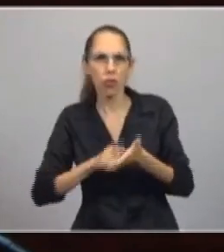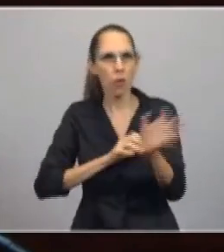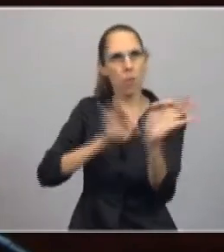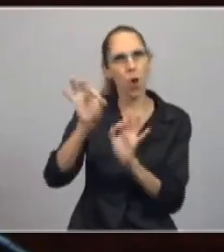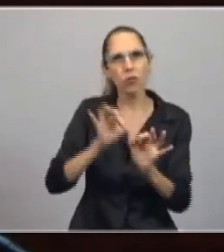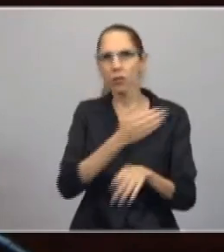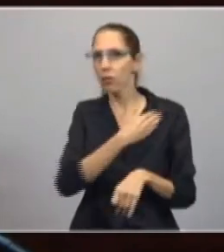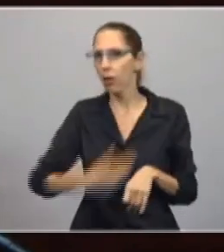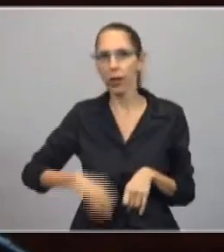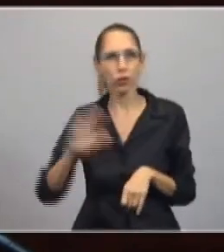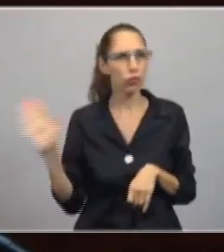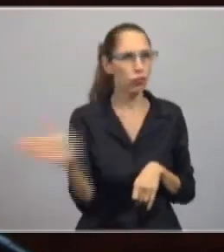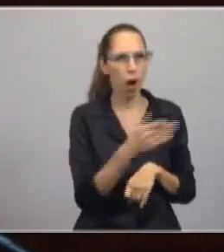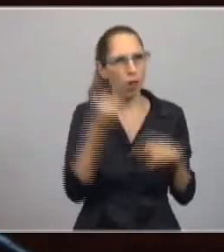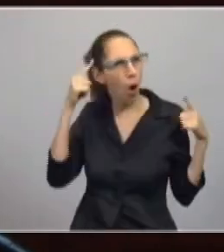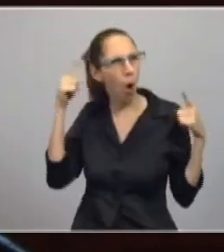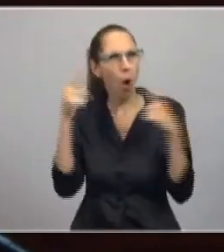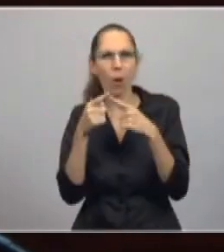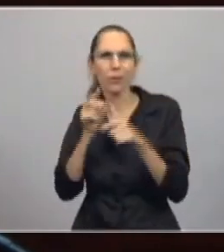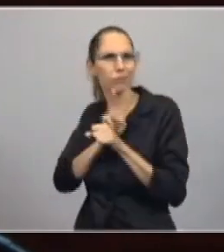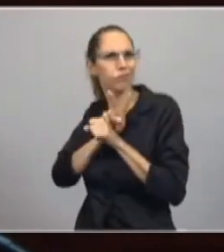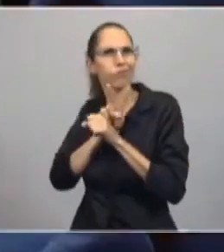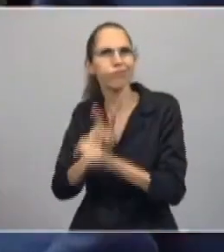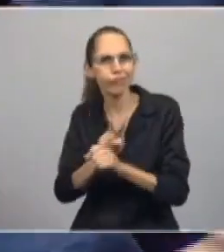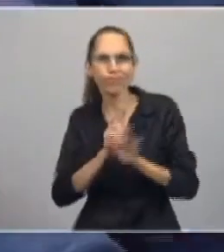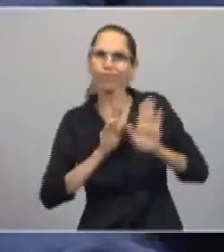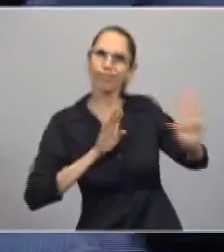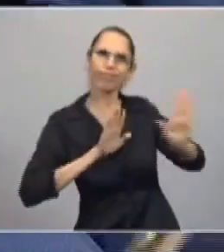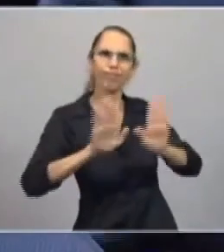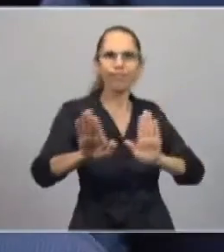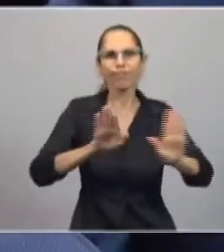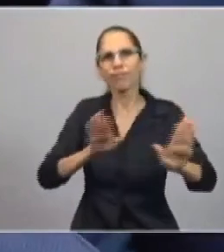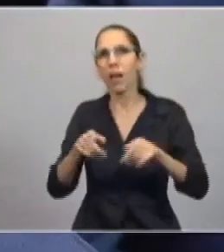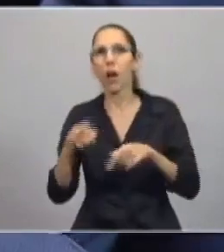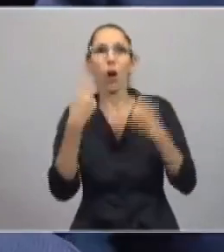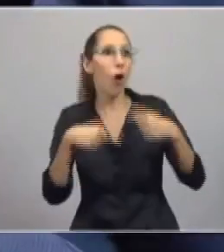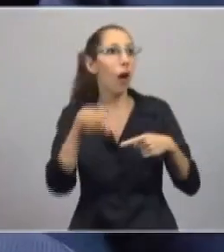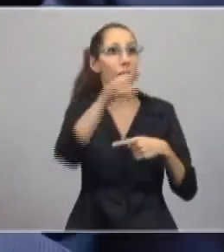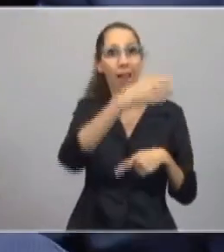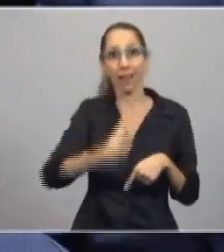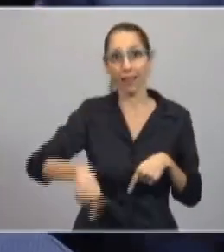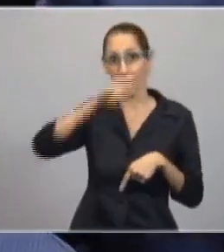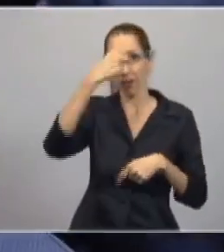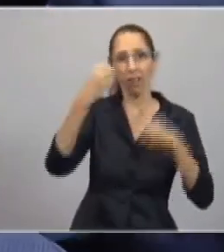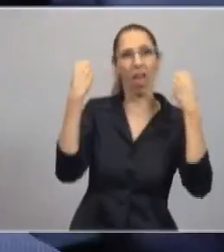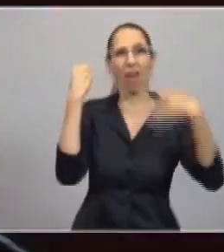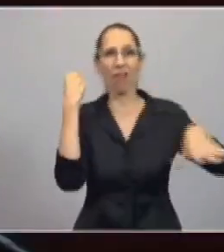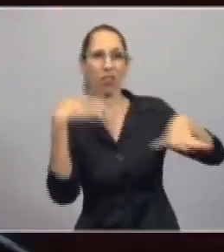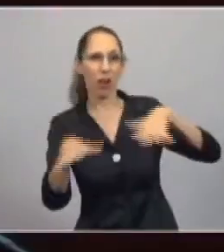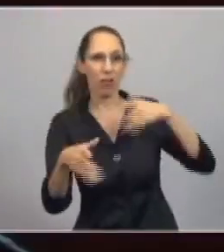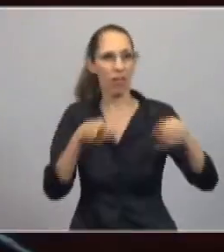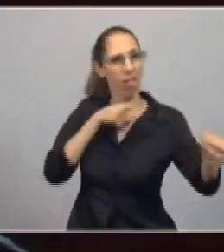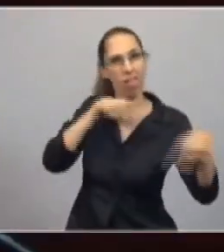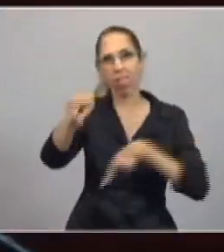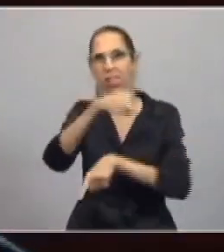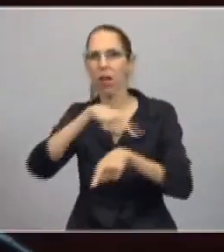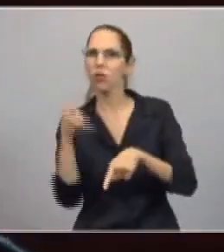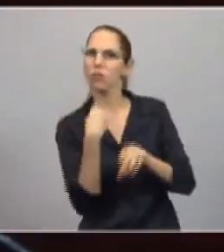a frenar, a defender, a proteger todo lo que se esté abandonando o atacando desde el gobierno